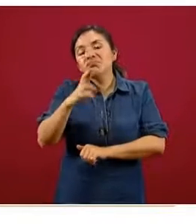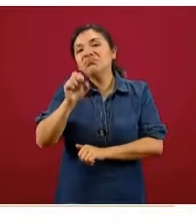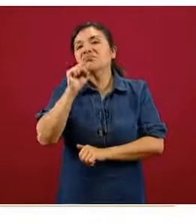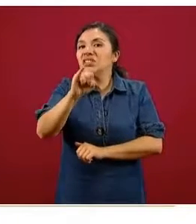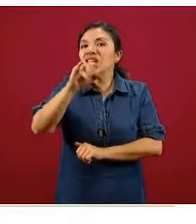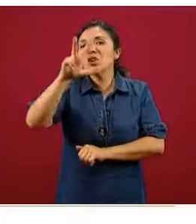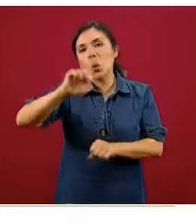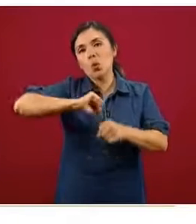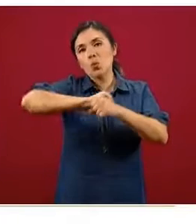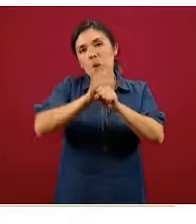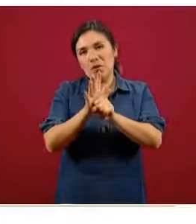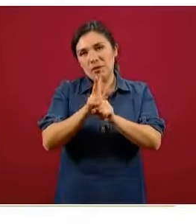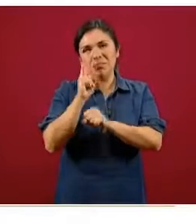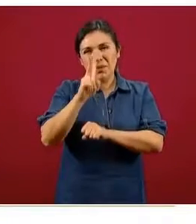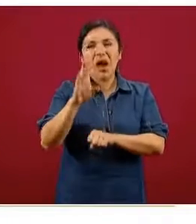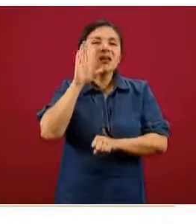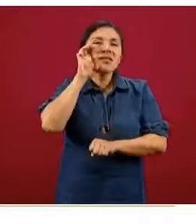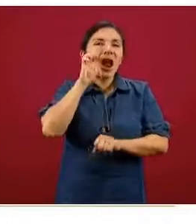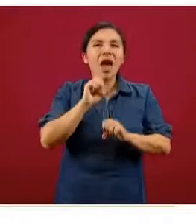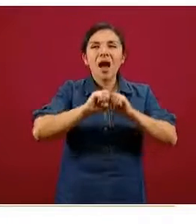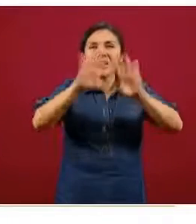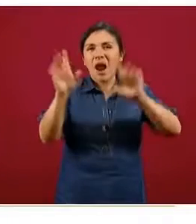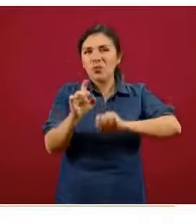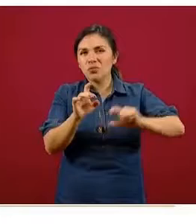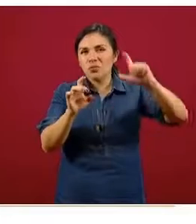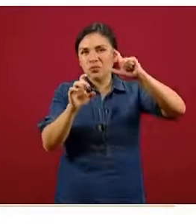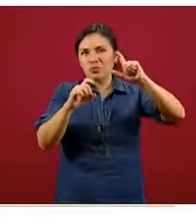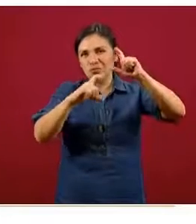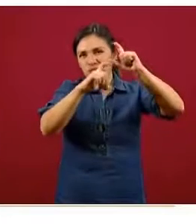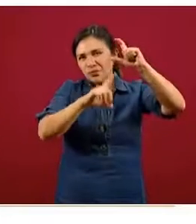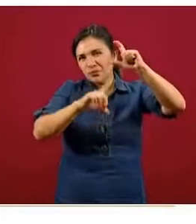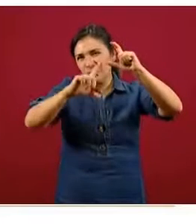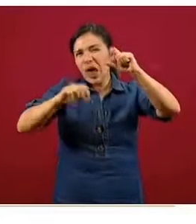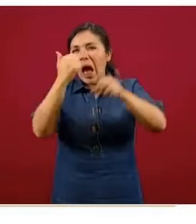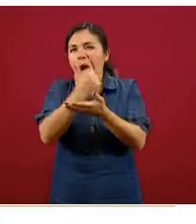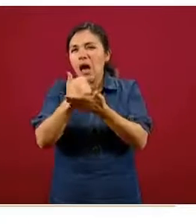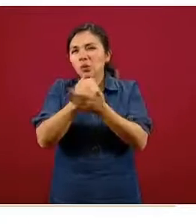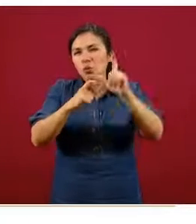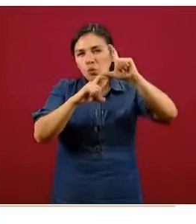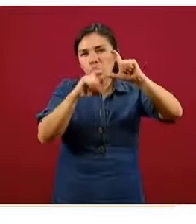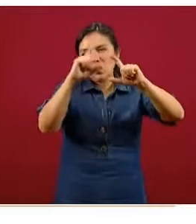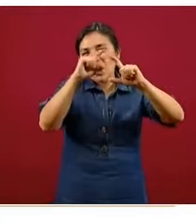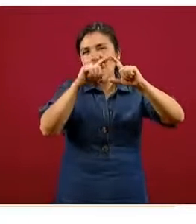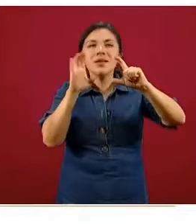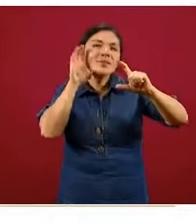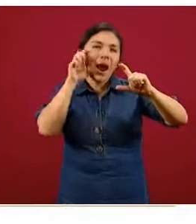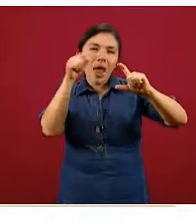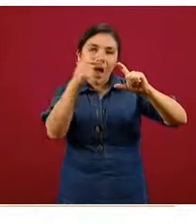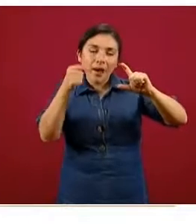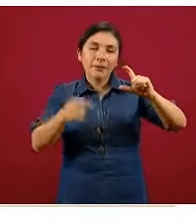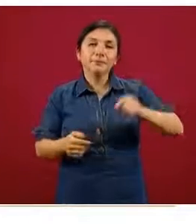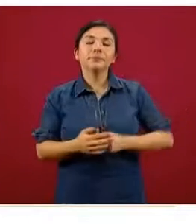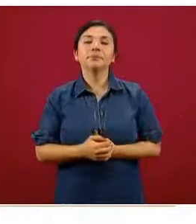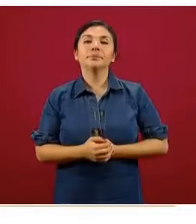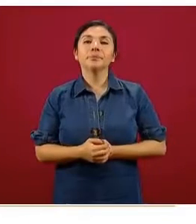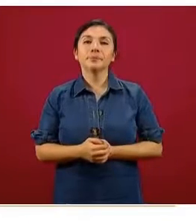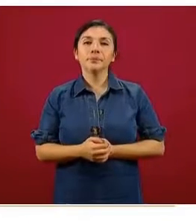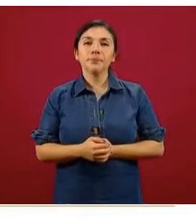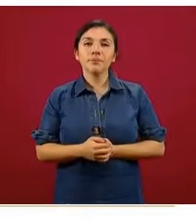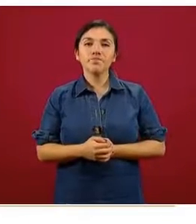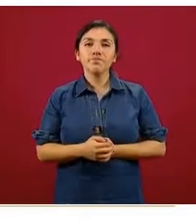de color naranja claro que están en la parte superior de algunas de estas entidades federativas. Veamos la